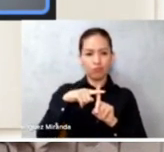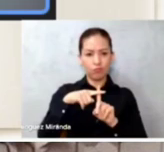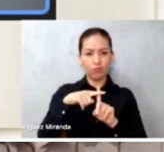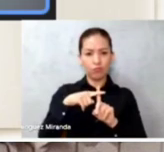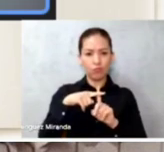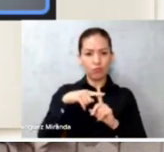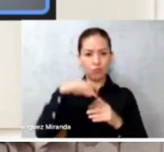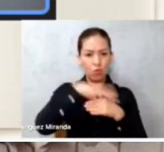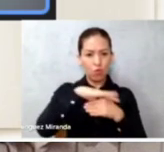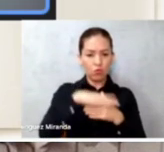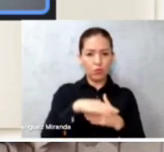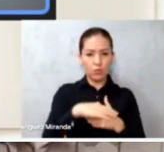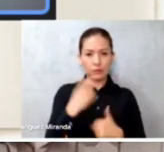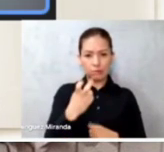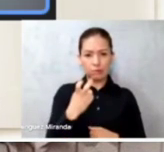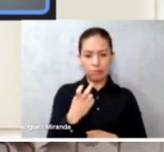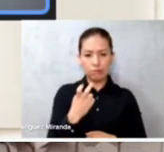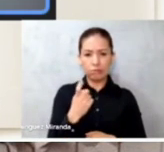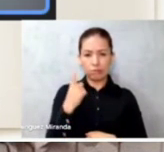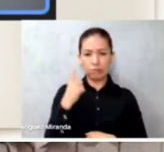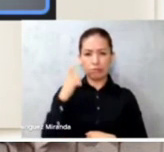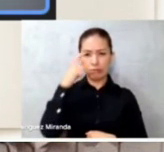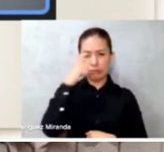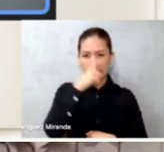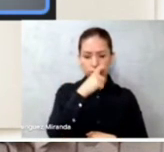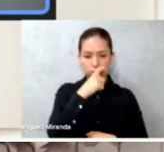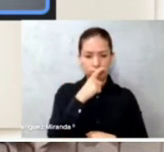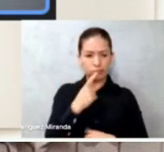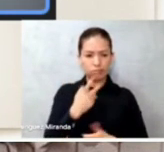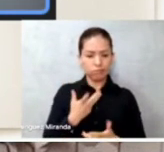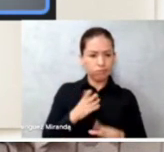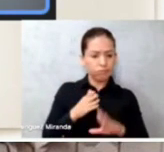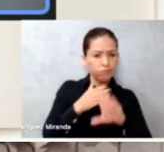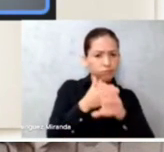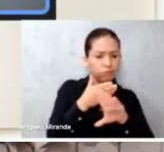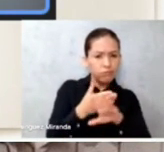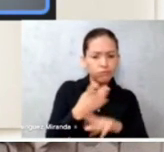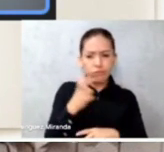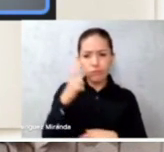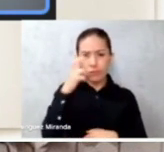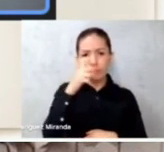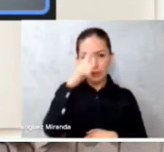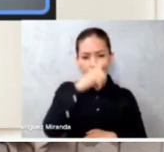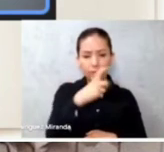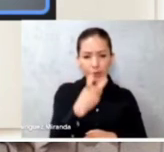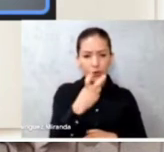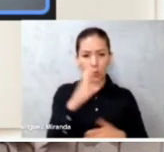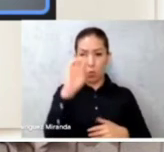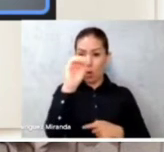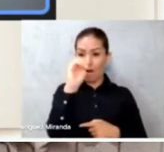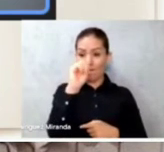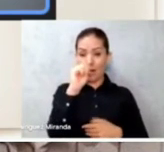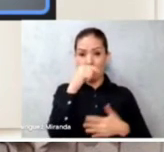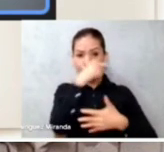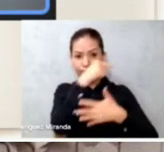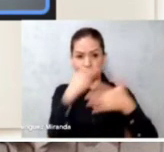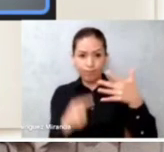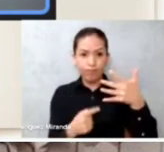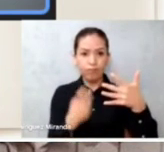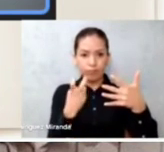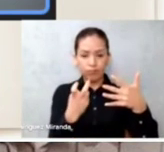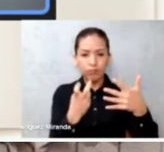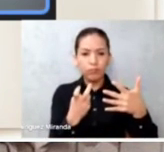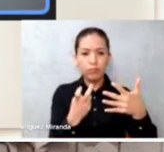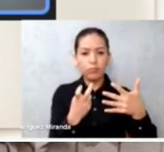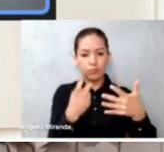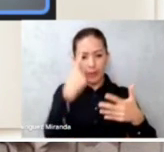Una impugnación compleja, ya que se presentaron un total de 9 impugnaciones en las que se abordaron 9 causales de nulidad de elección, como